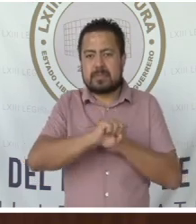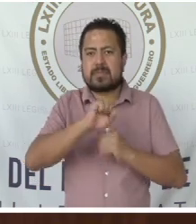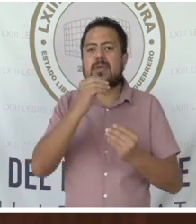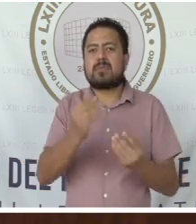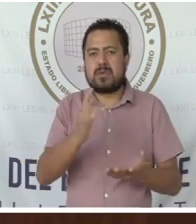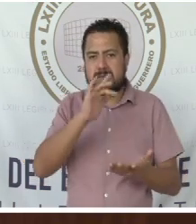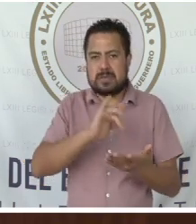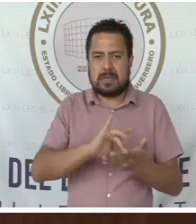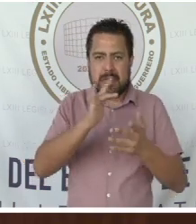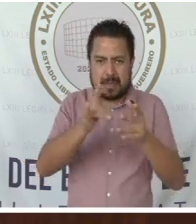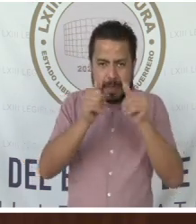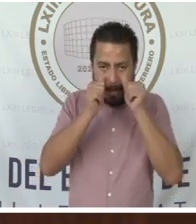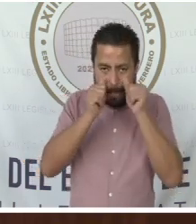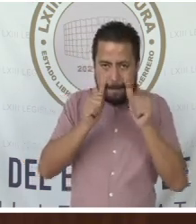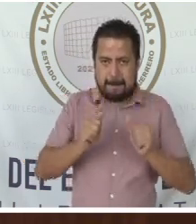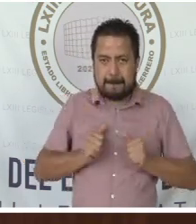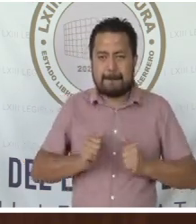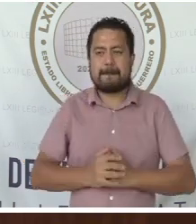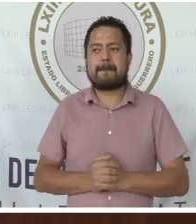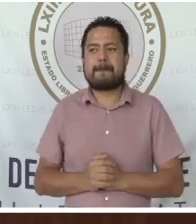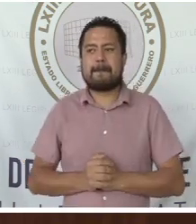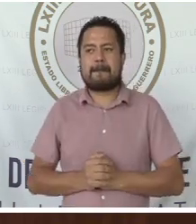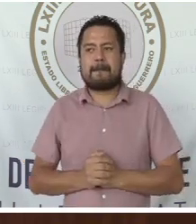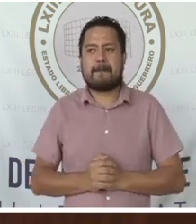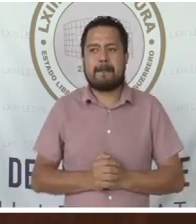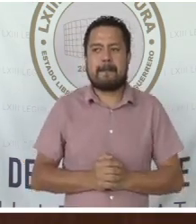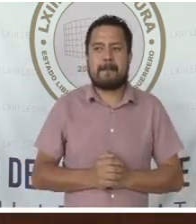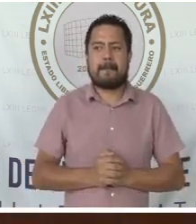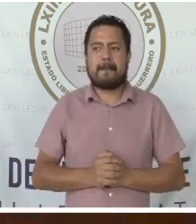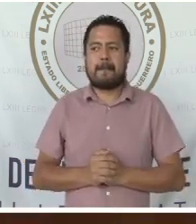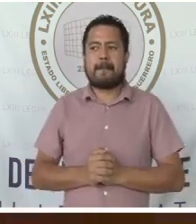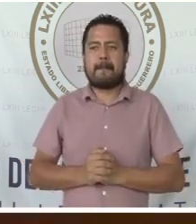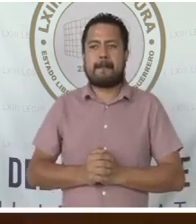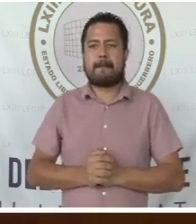muchas gracias. Muchas gracias.